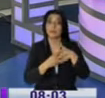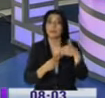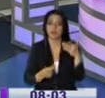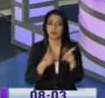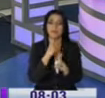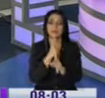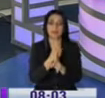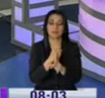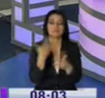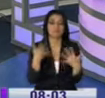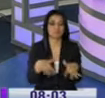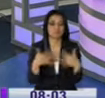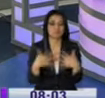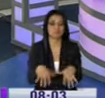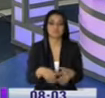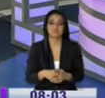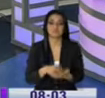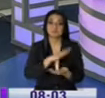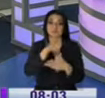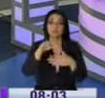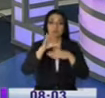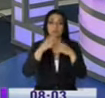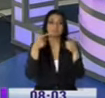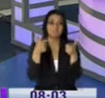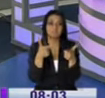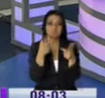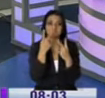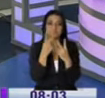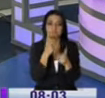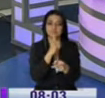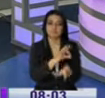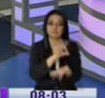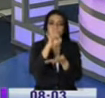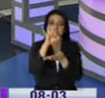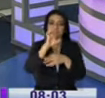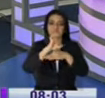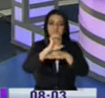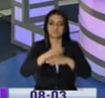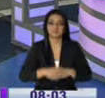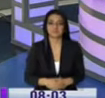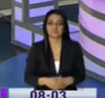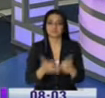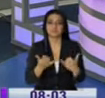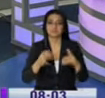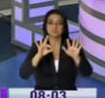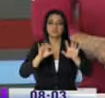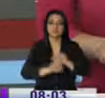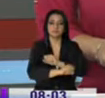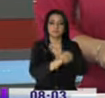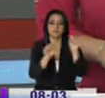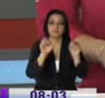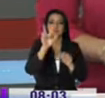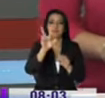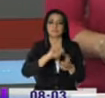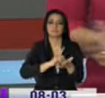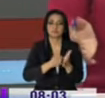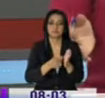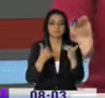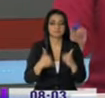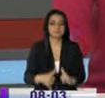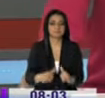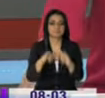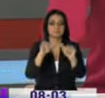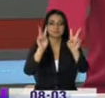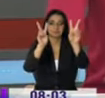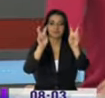historia. Un partidazo, así que todo el Ecuador va a estar pendiente porque representa todo el país. Ahora son las 8 de la mañana con 3 minutos y continuamos con temas